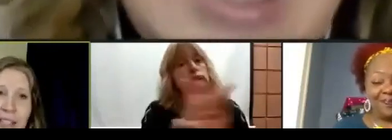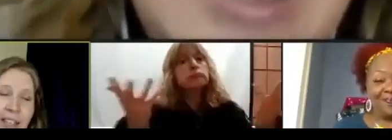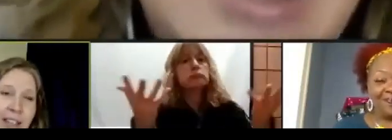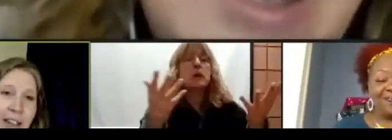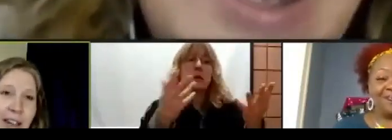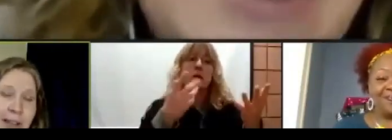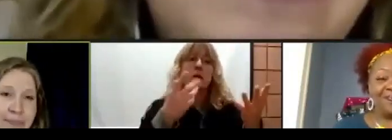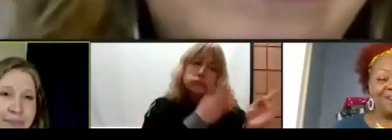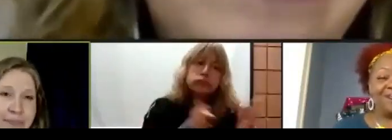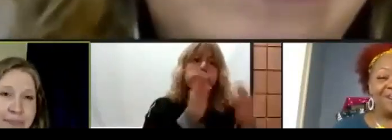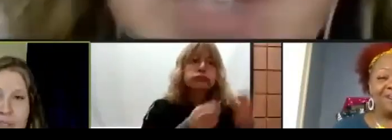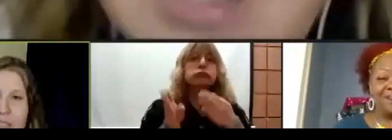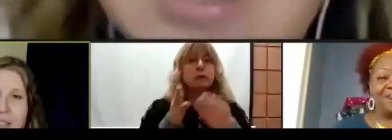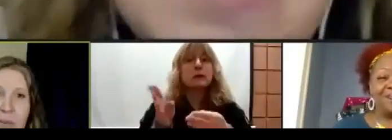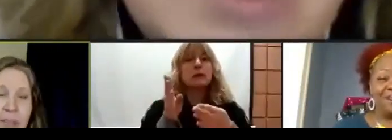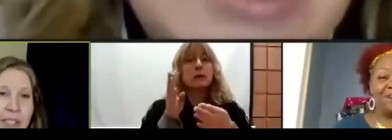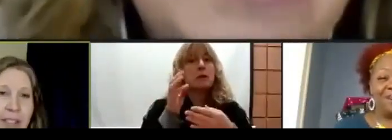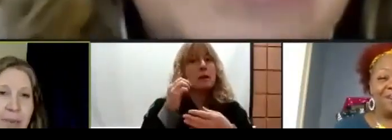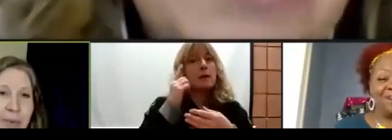cabeza de este proyecto